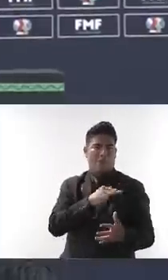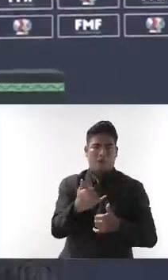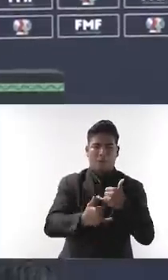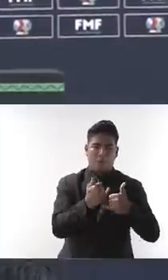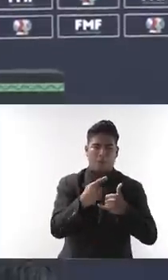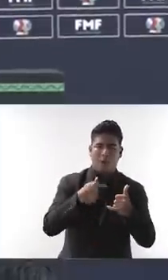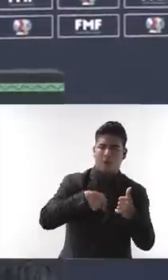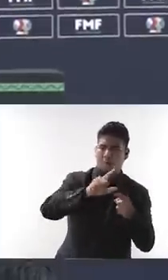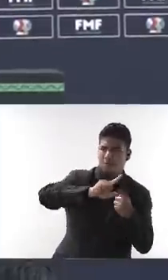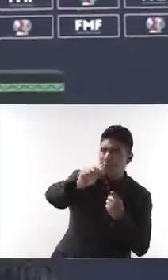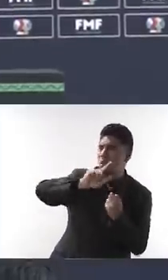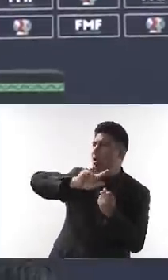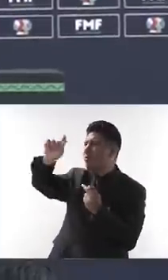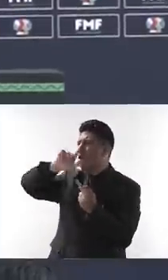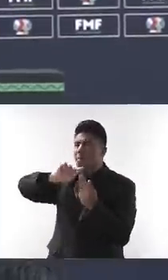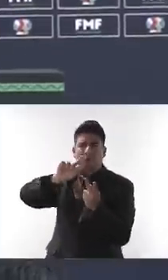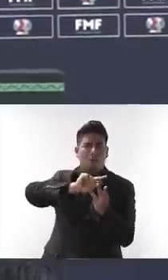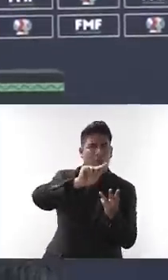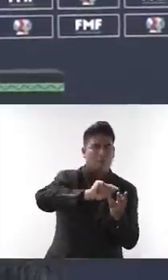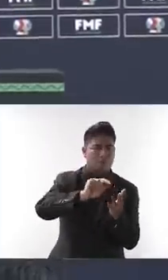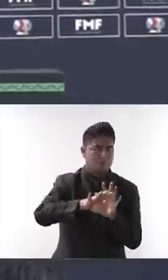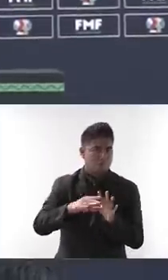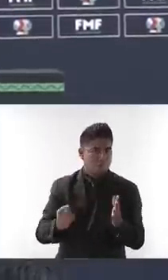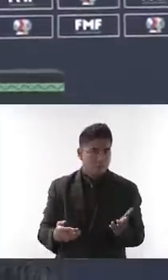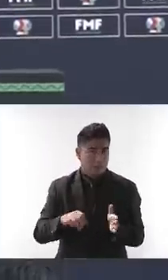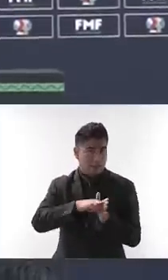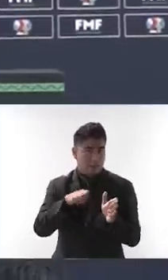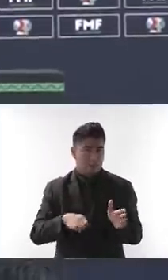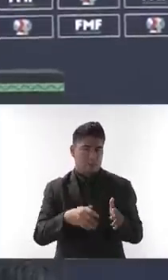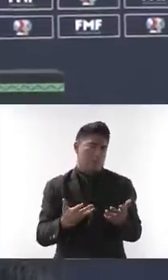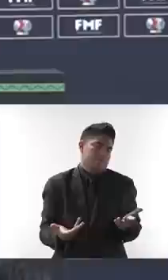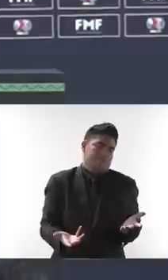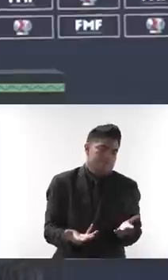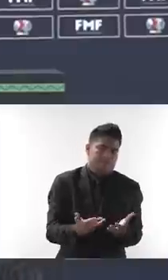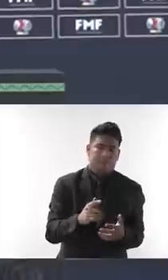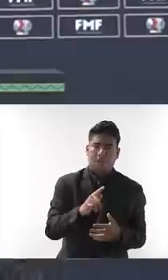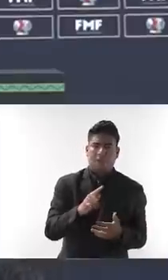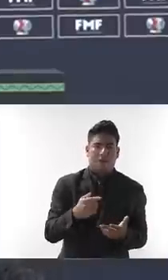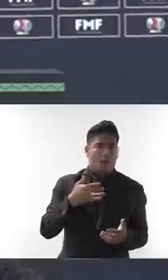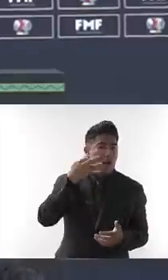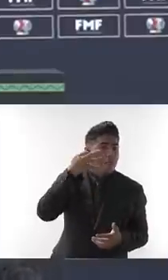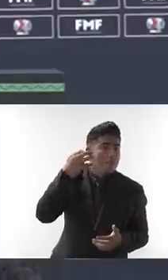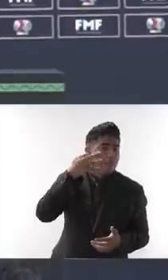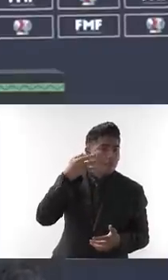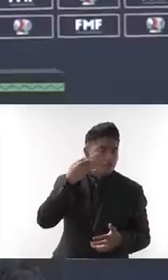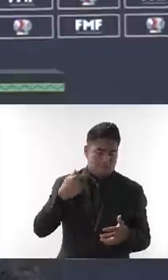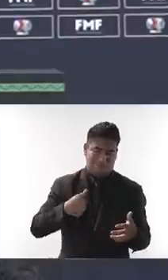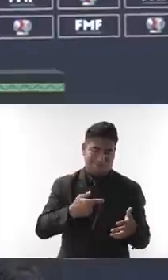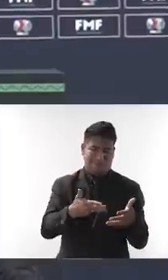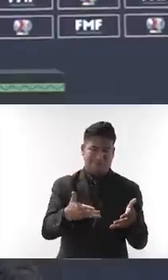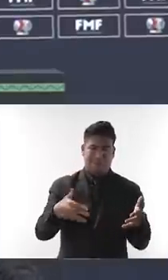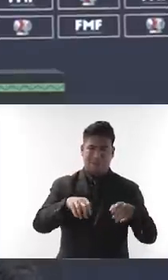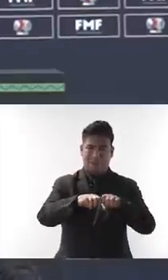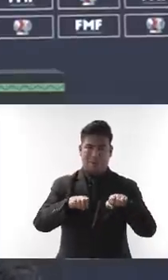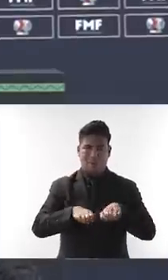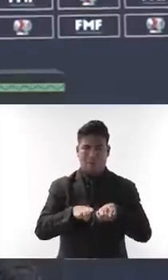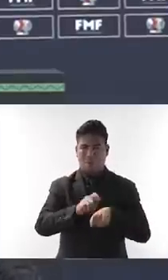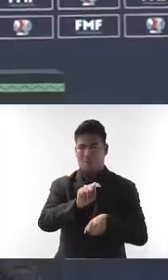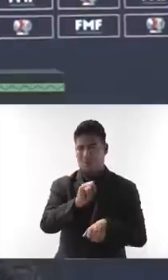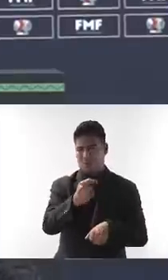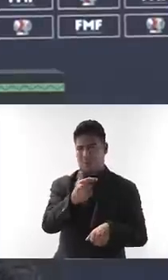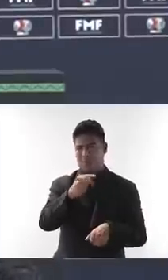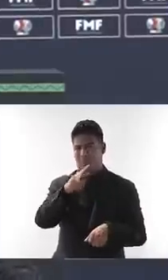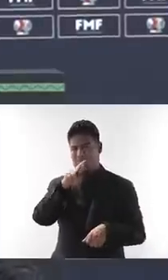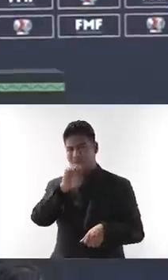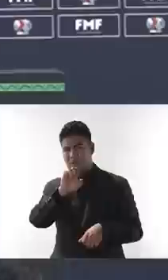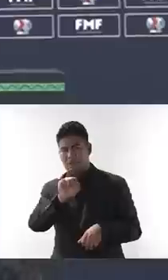oferta y la demanda. Entonces, si un club como Tigres, por poner un ejemplo, puede pagar salarios mucho más altos en México que en Europa, pues